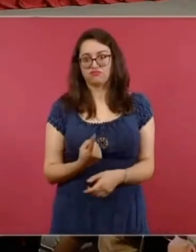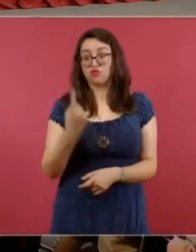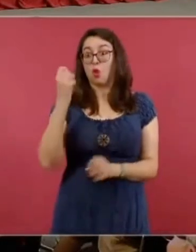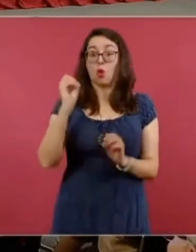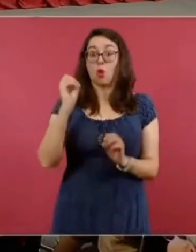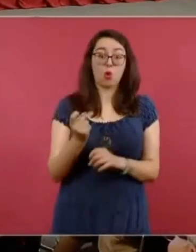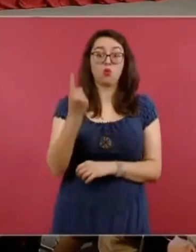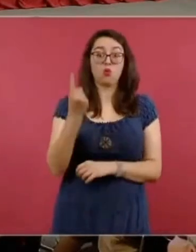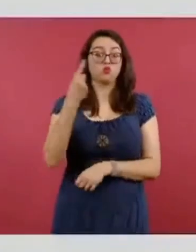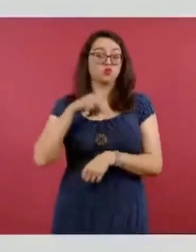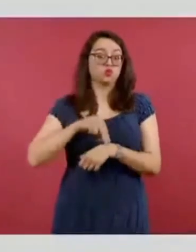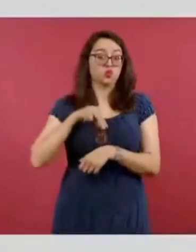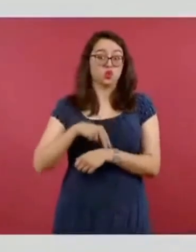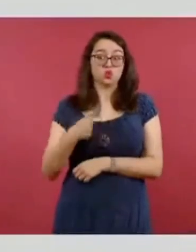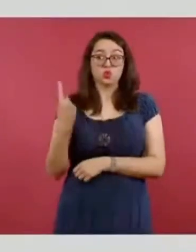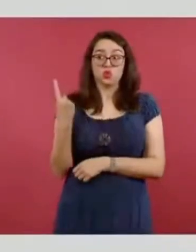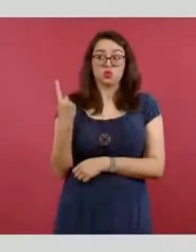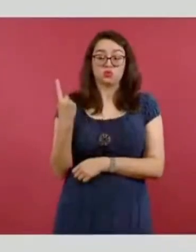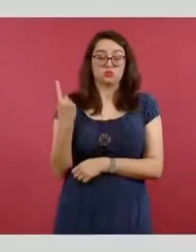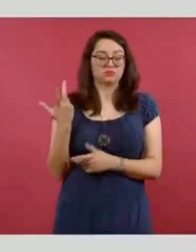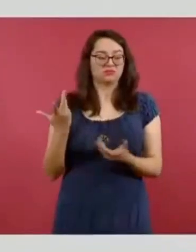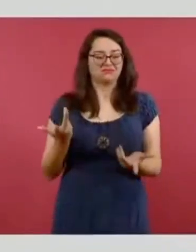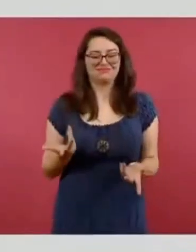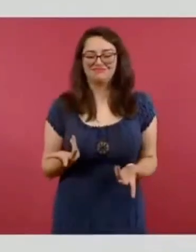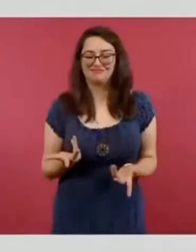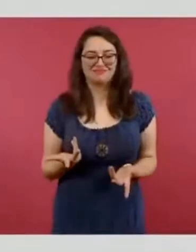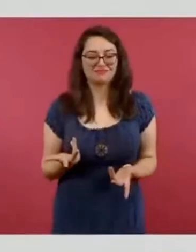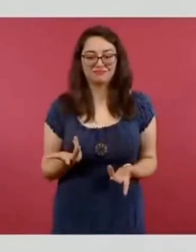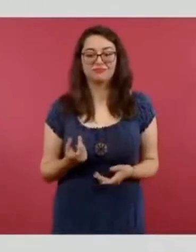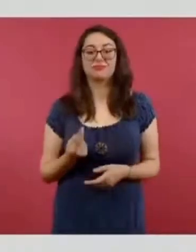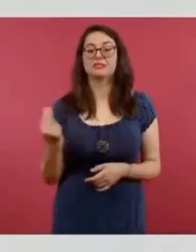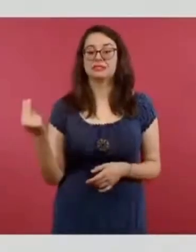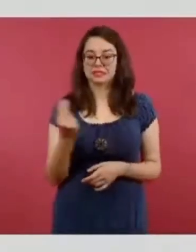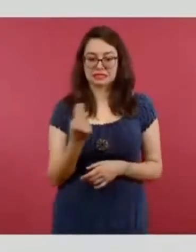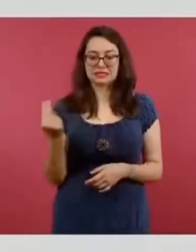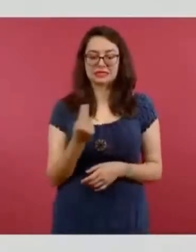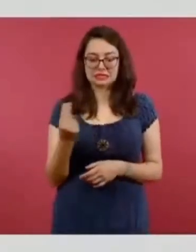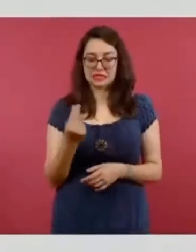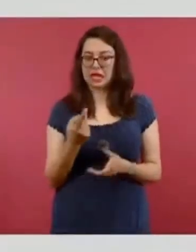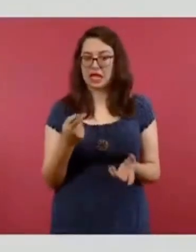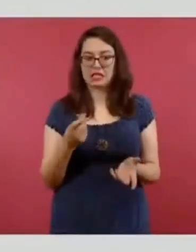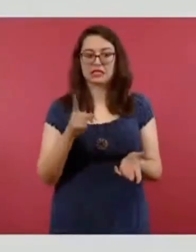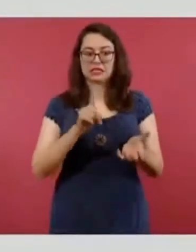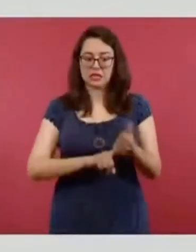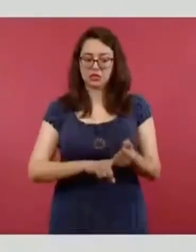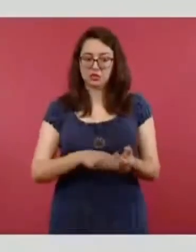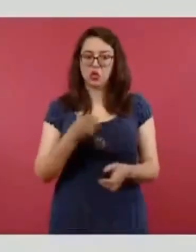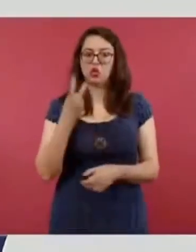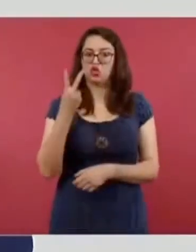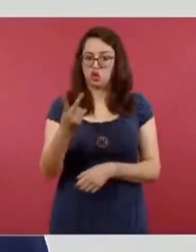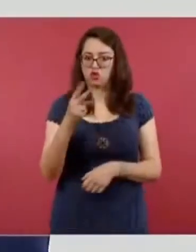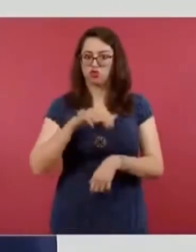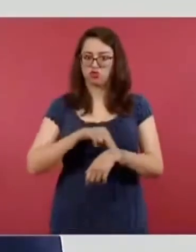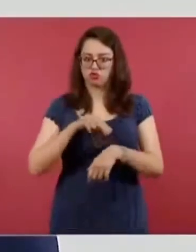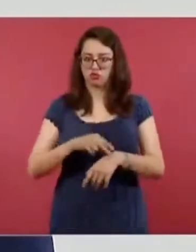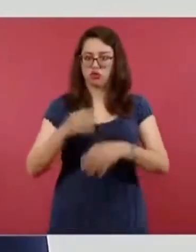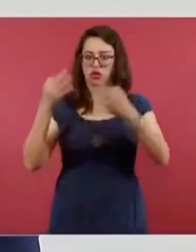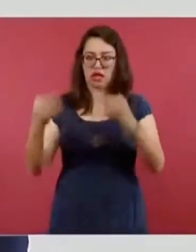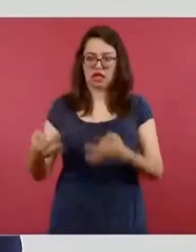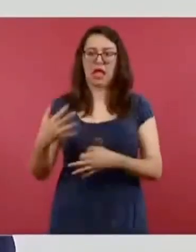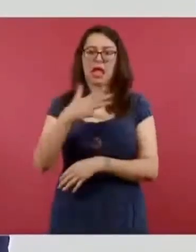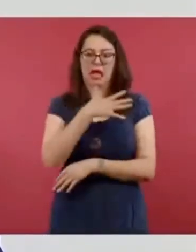todos los centros de salud, de 1 o 2 de un consultorio, se tenga por lo menos 2 médicos generales para